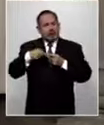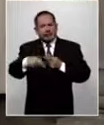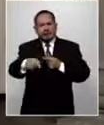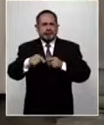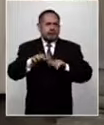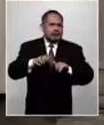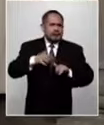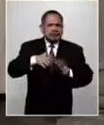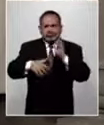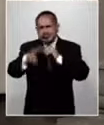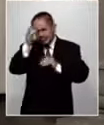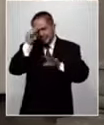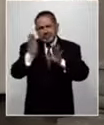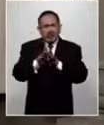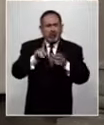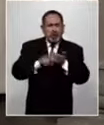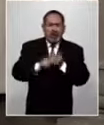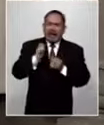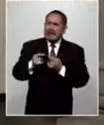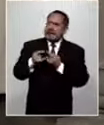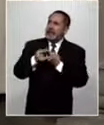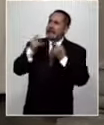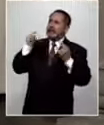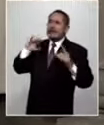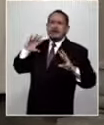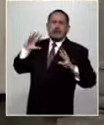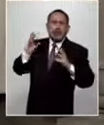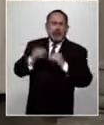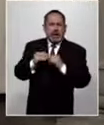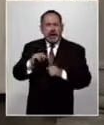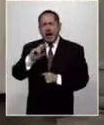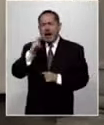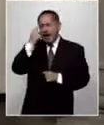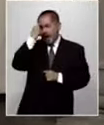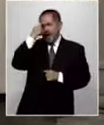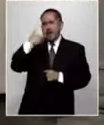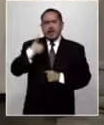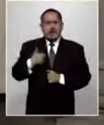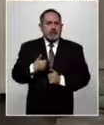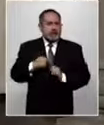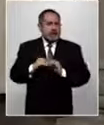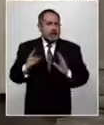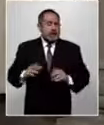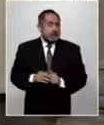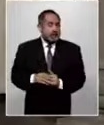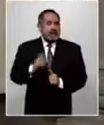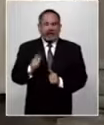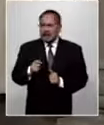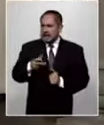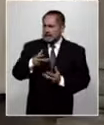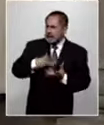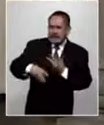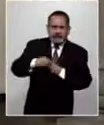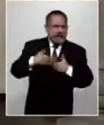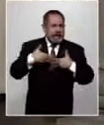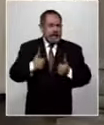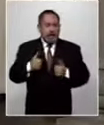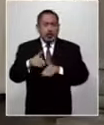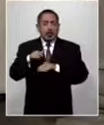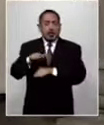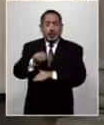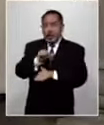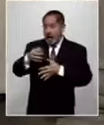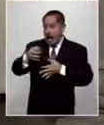que permita entendernos en nuestra historia y, por lo que nos toca, entendernos en nuestra historia